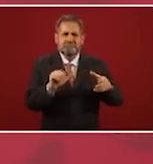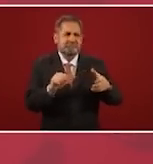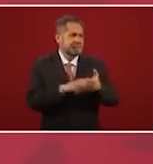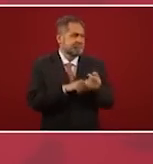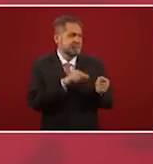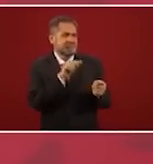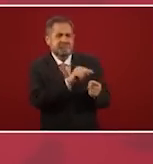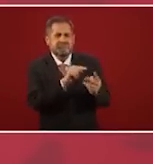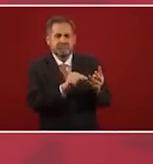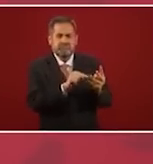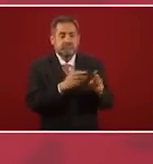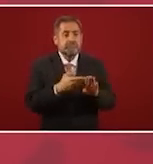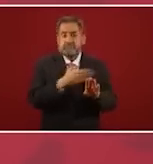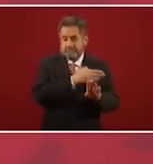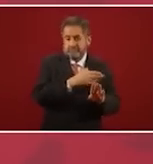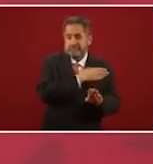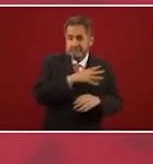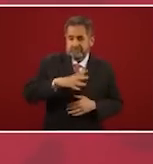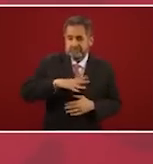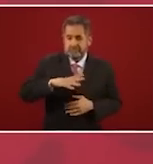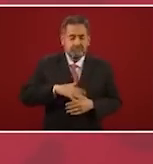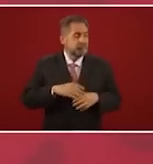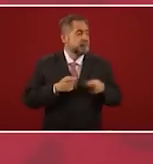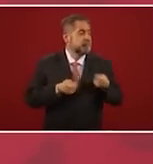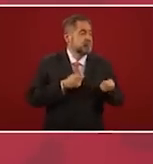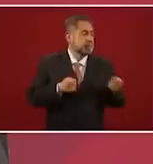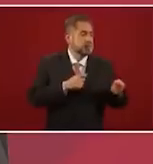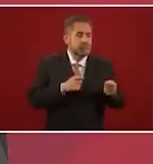que existía